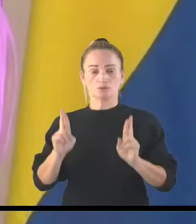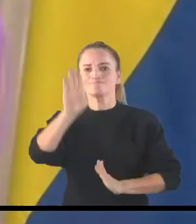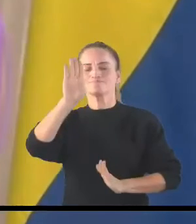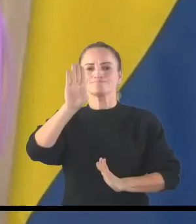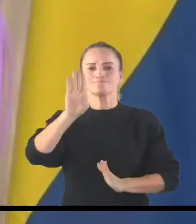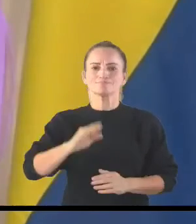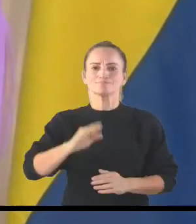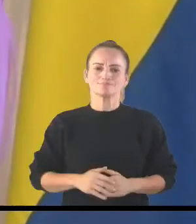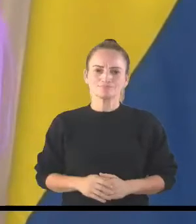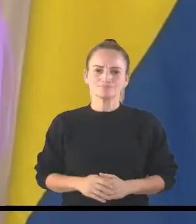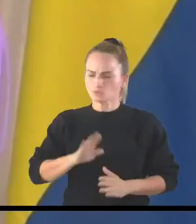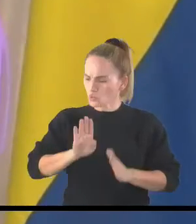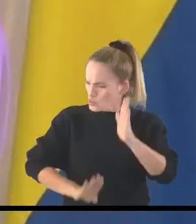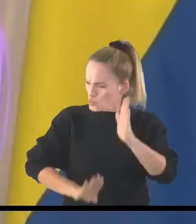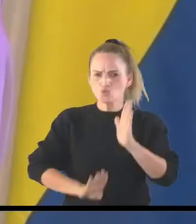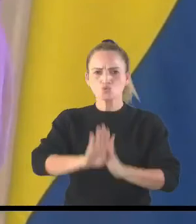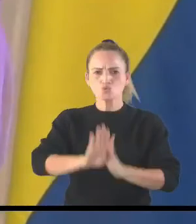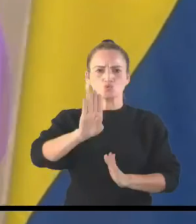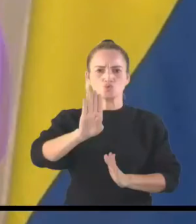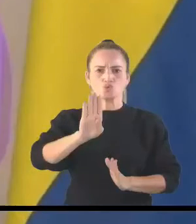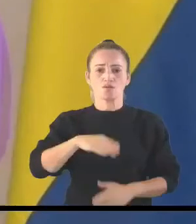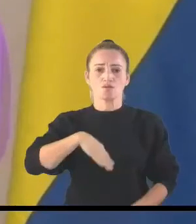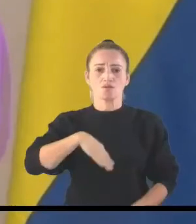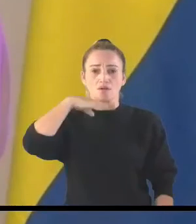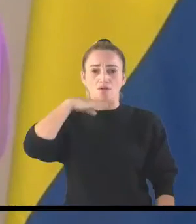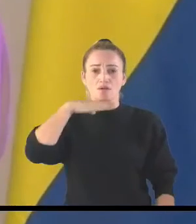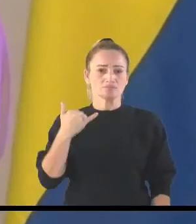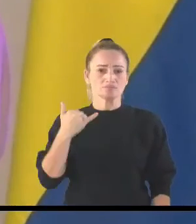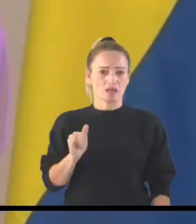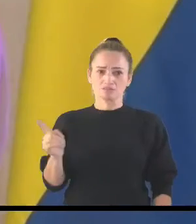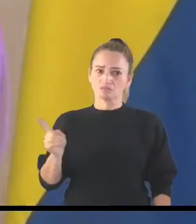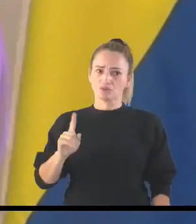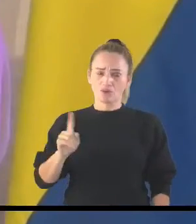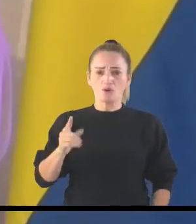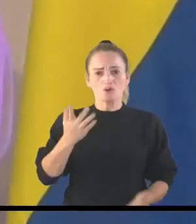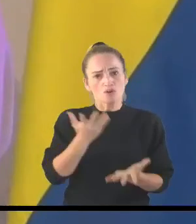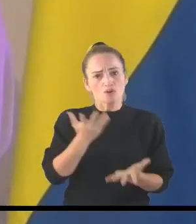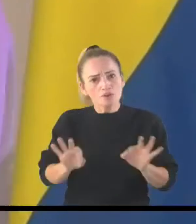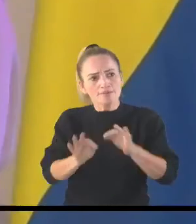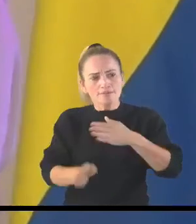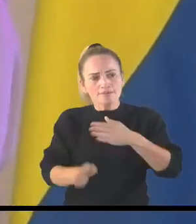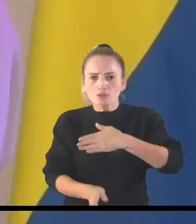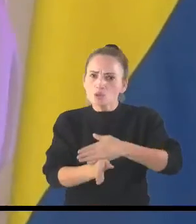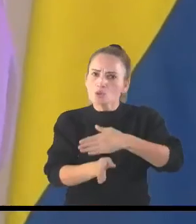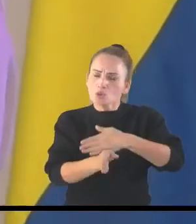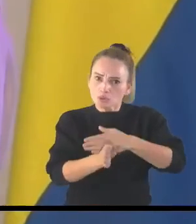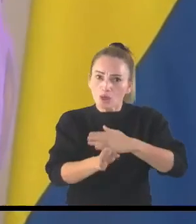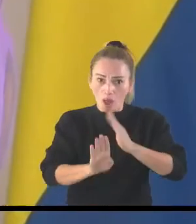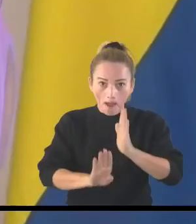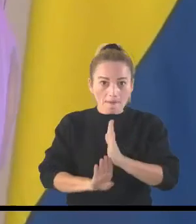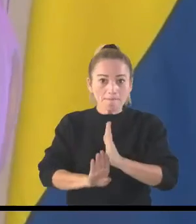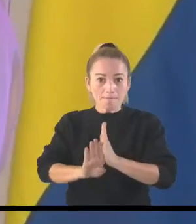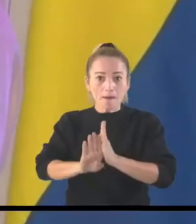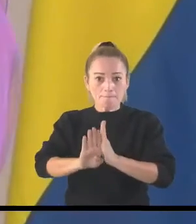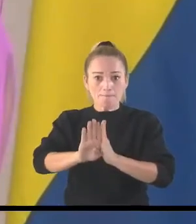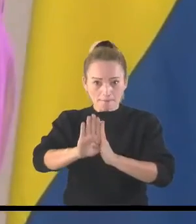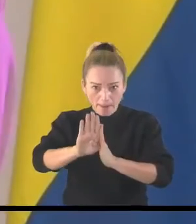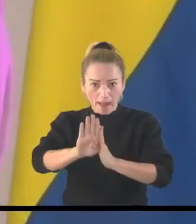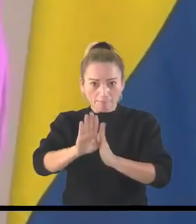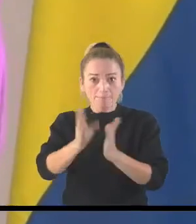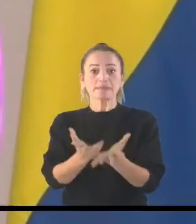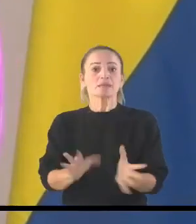más porque no es suficiente todavía la tarea. Hemos avanzado, es